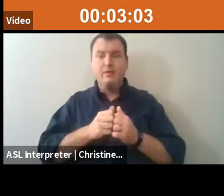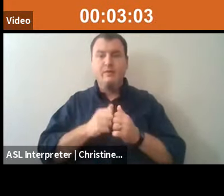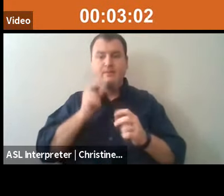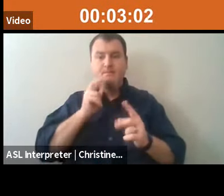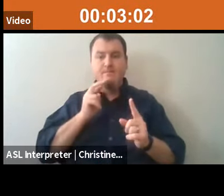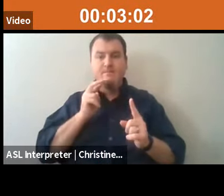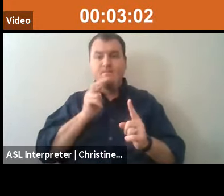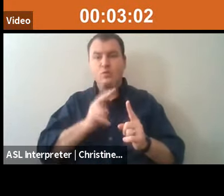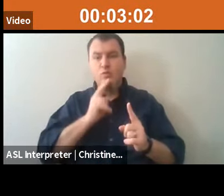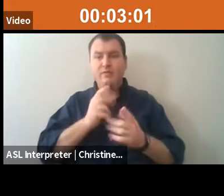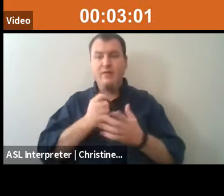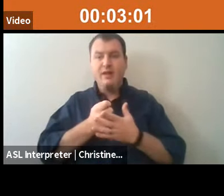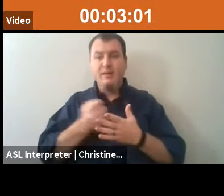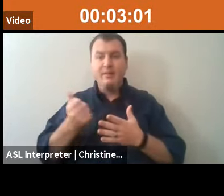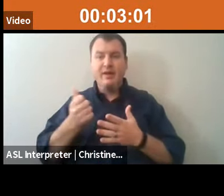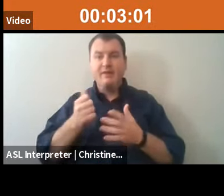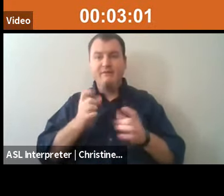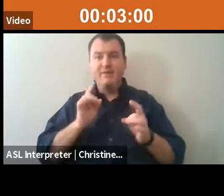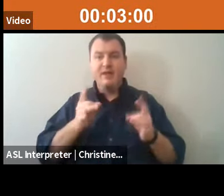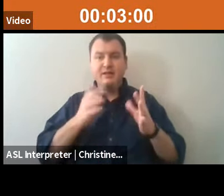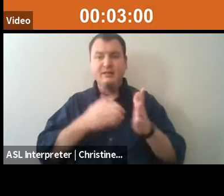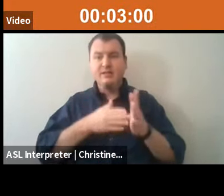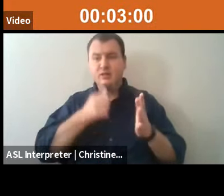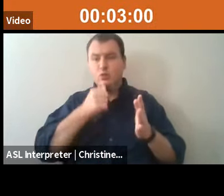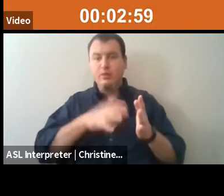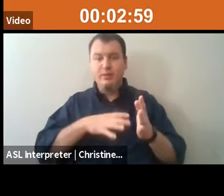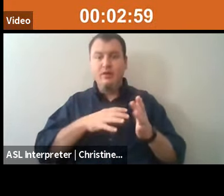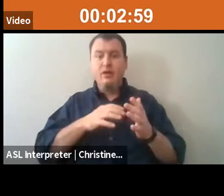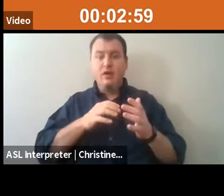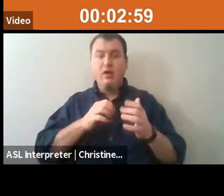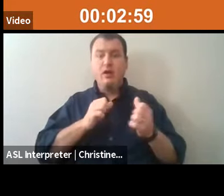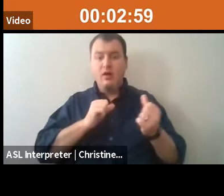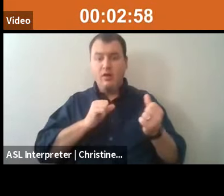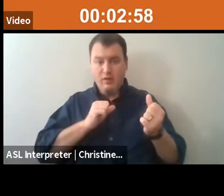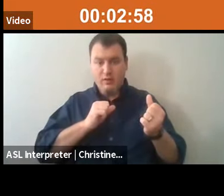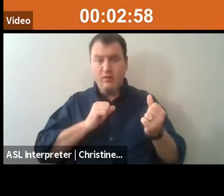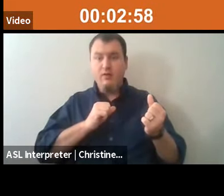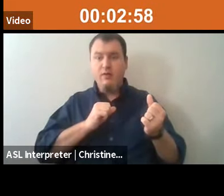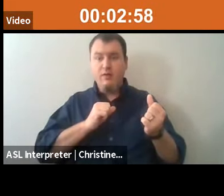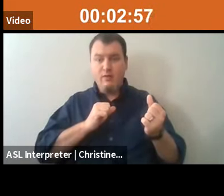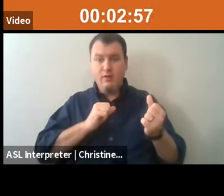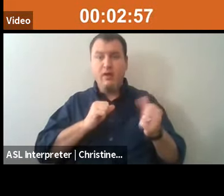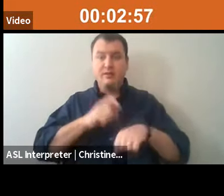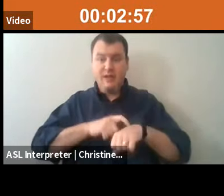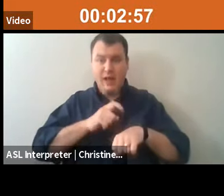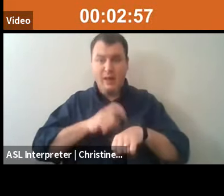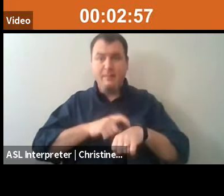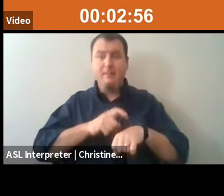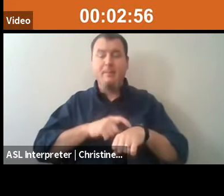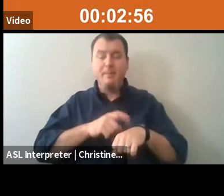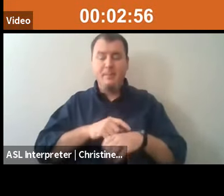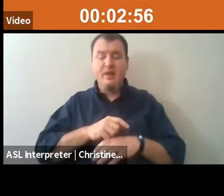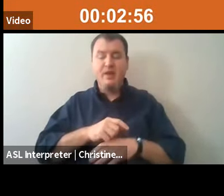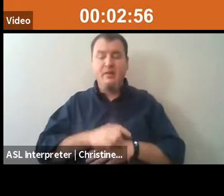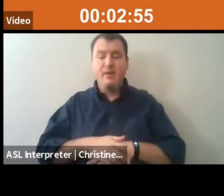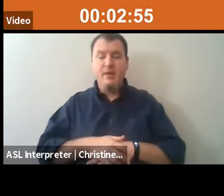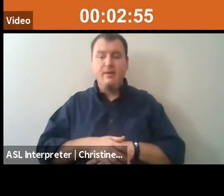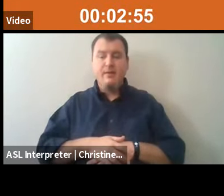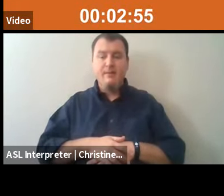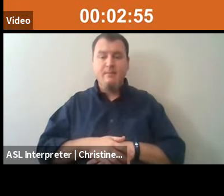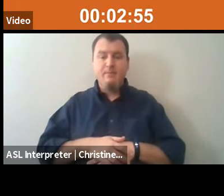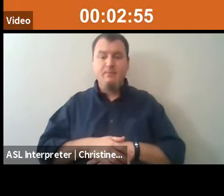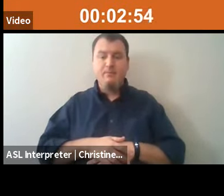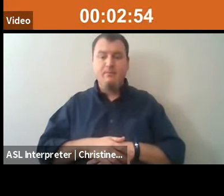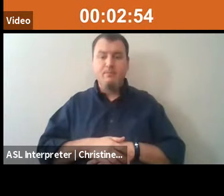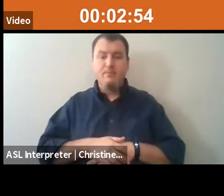sobre todo en un momento en el que se requiere más eficacia,